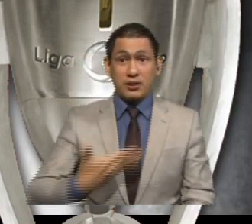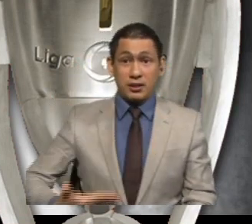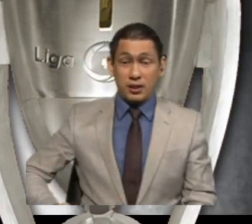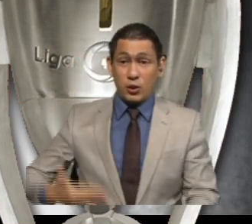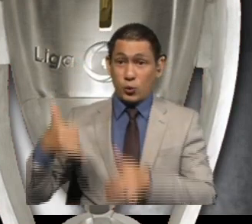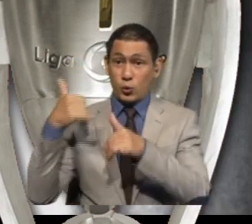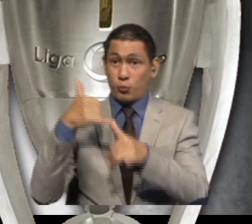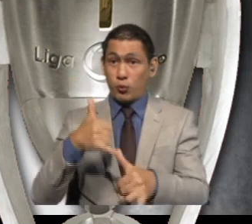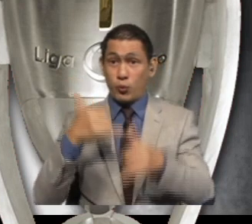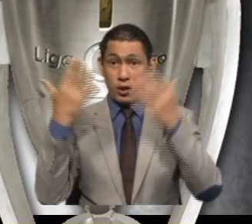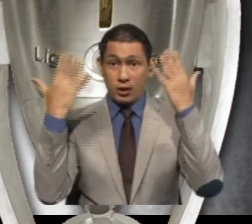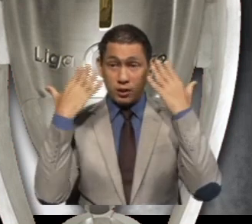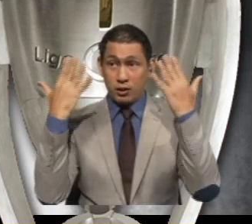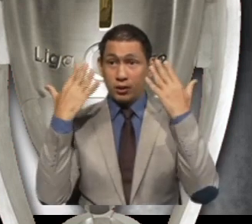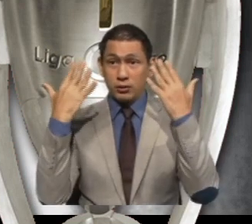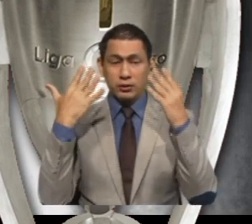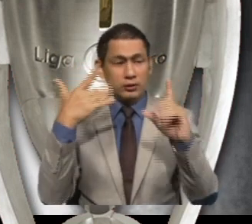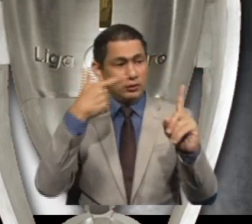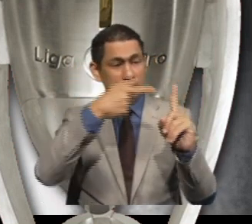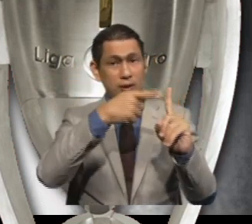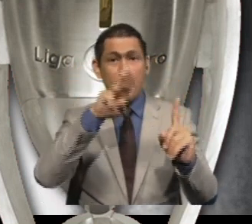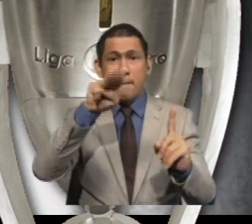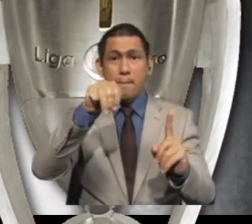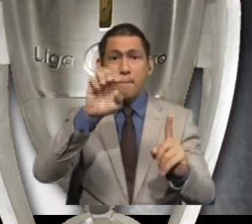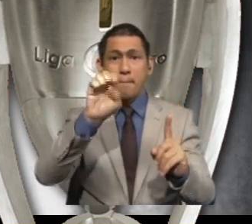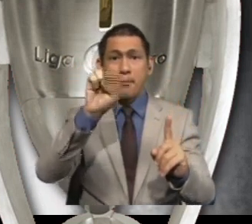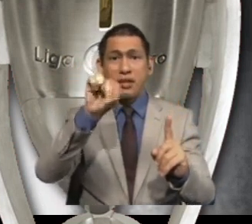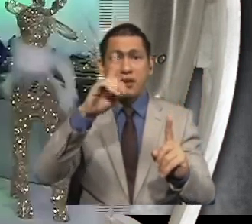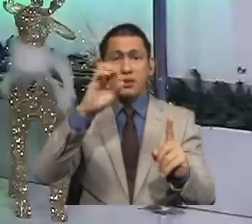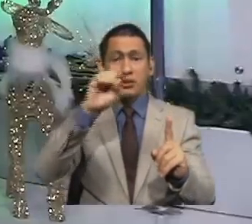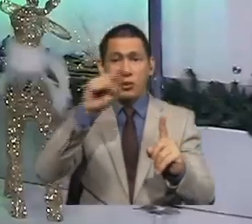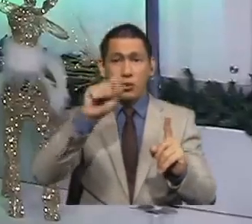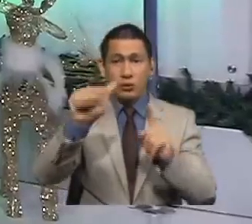un señor de apellido Mendoza, que alguna vez que lo entrevistaron